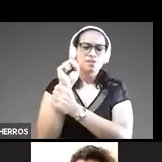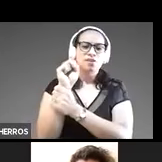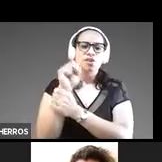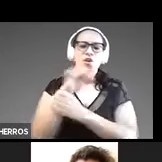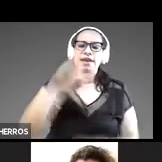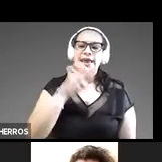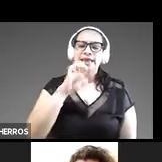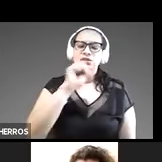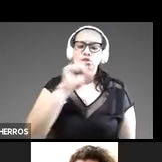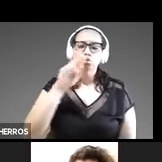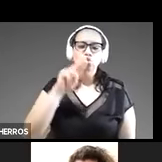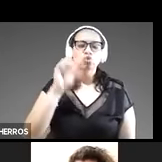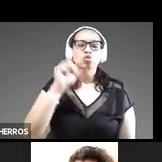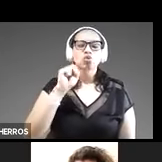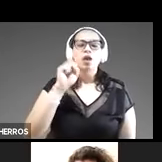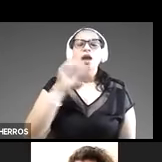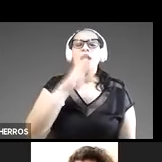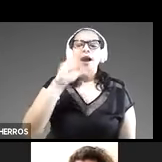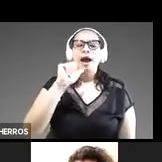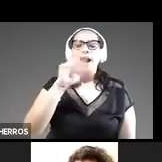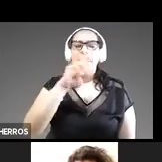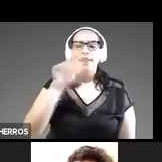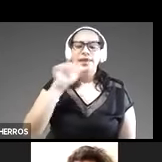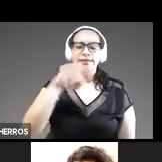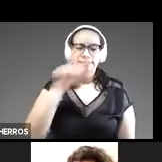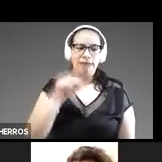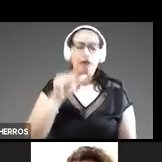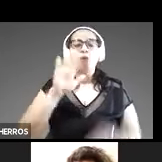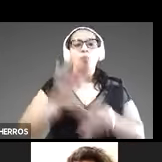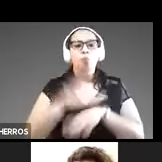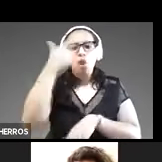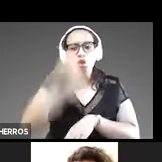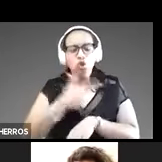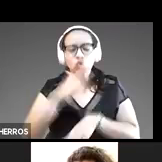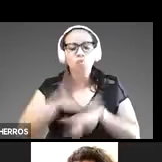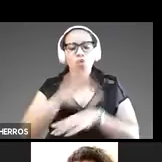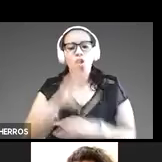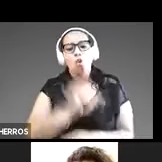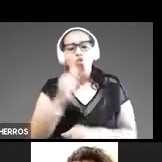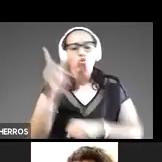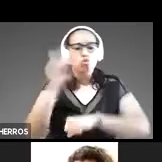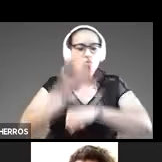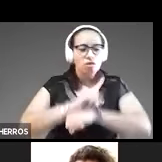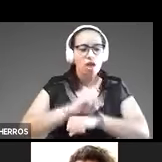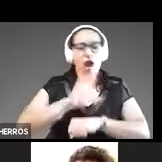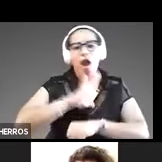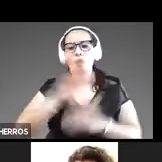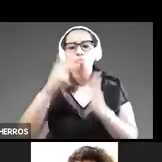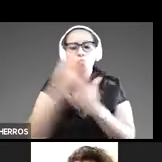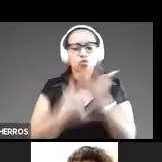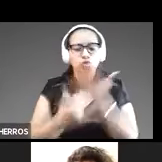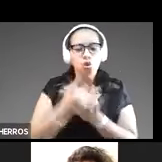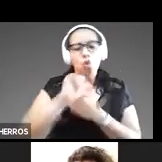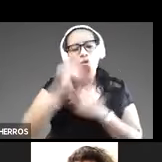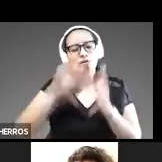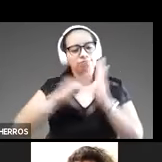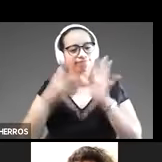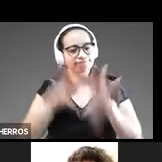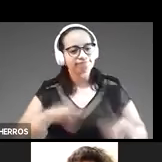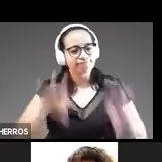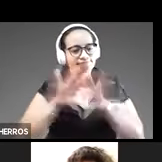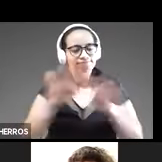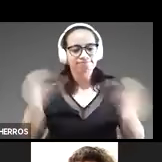porque al día siguiente teníamos procesos con otra estrategia muy importante que está echando a andar el gobierno de la ciudad,